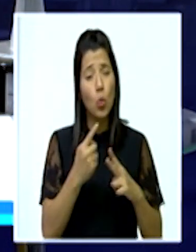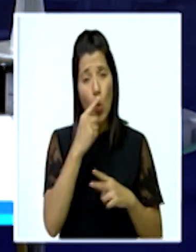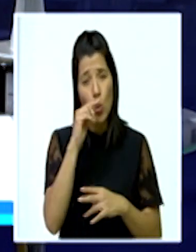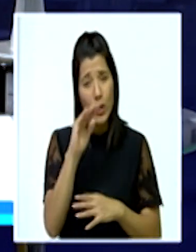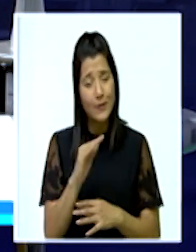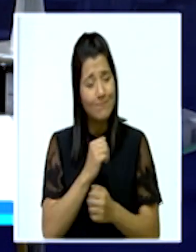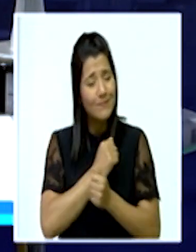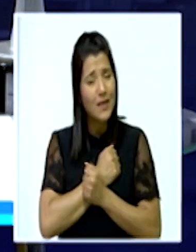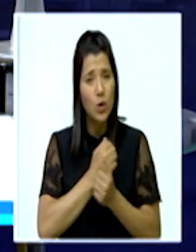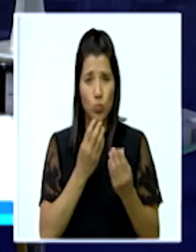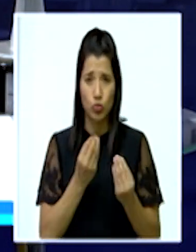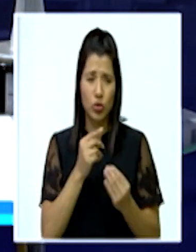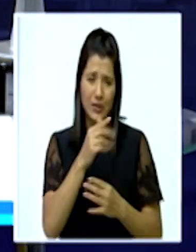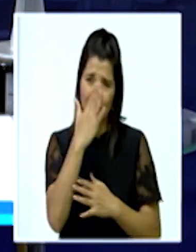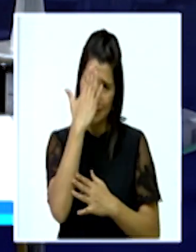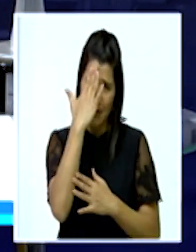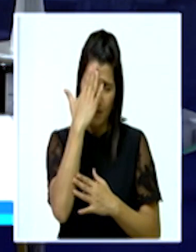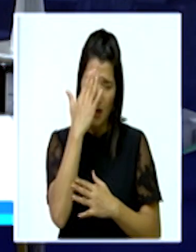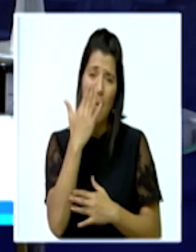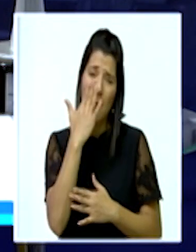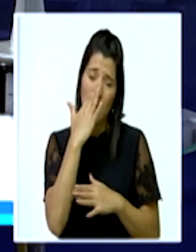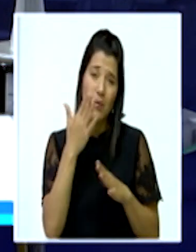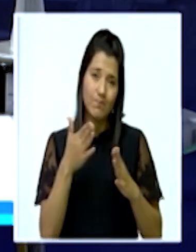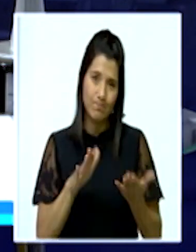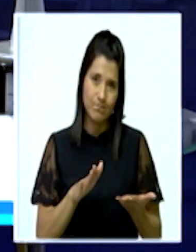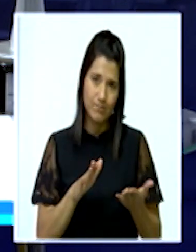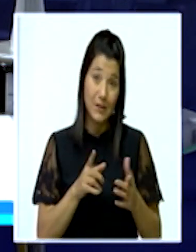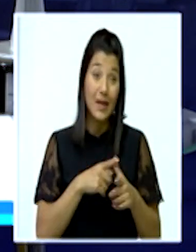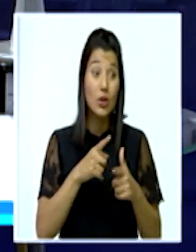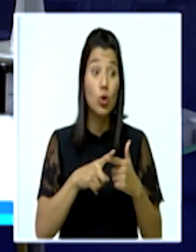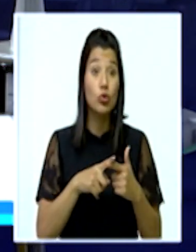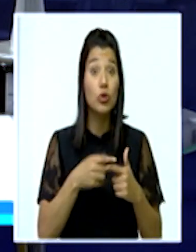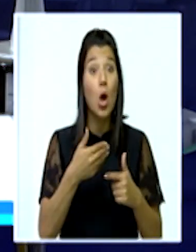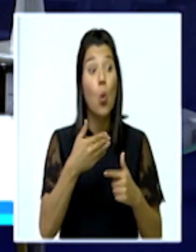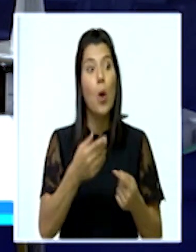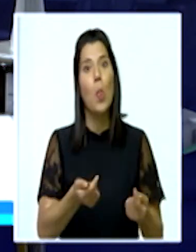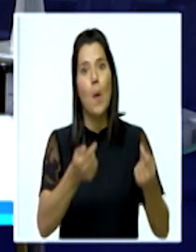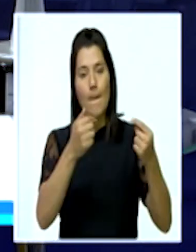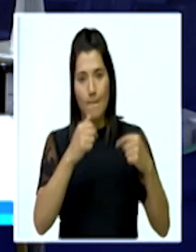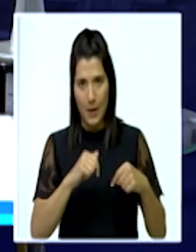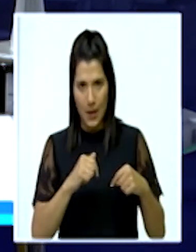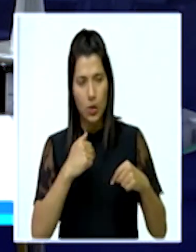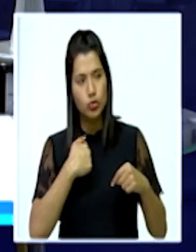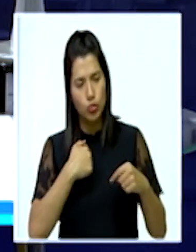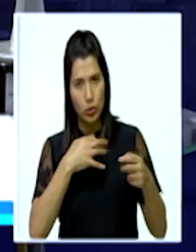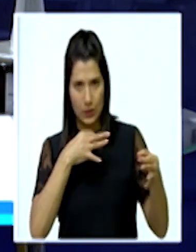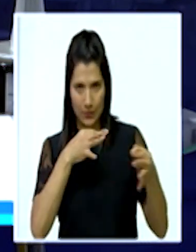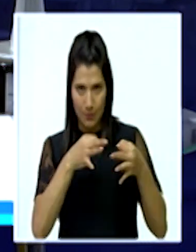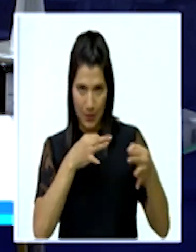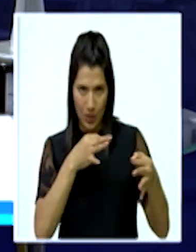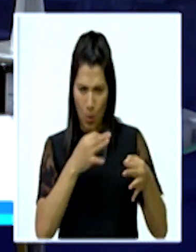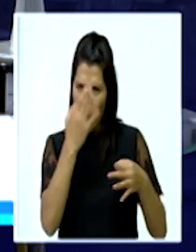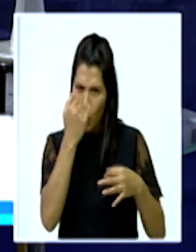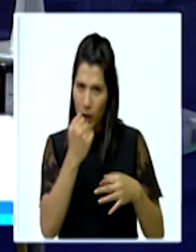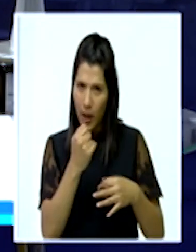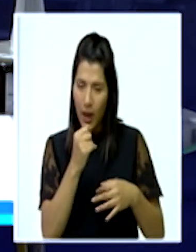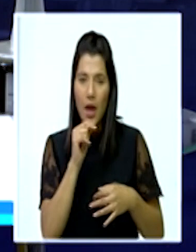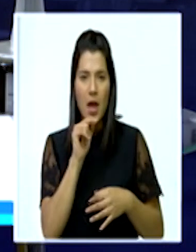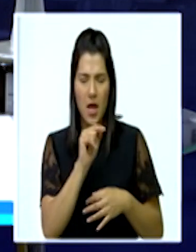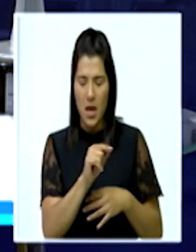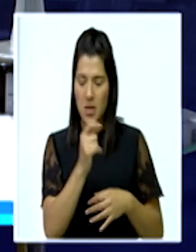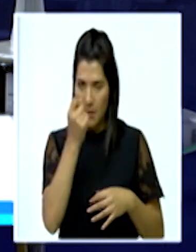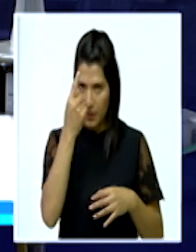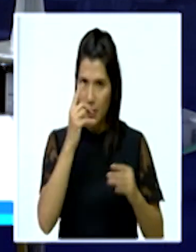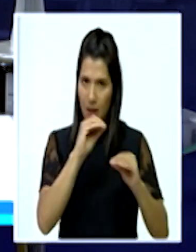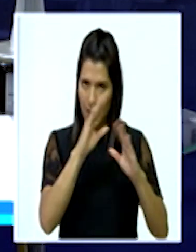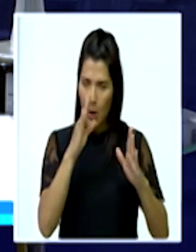se sabía que la mamá iba a morir. Entonces, cuando va a mi consulta, yo le explico, porque ella tiene, la verdad, el papá